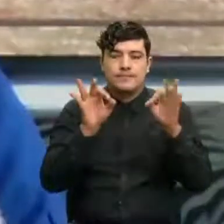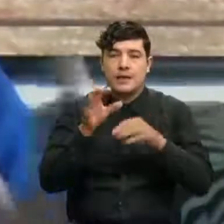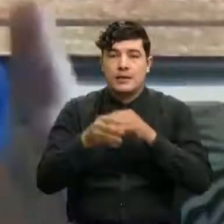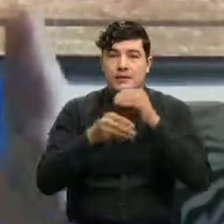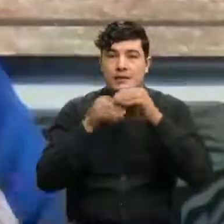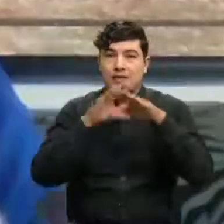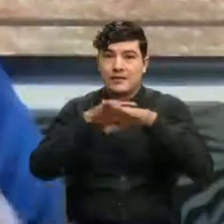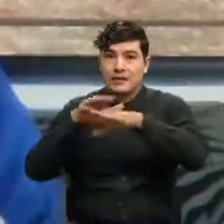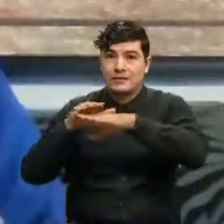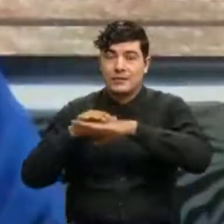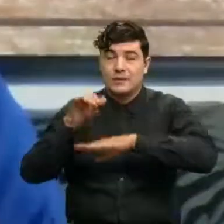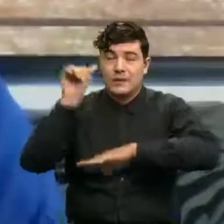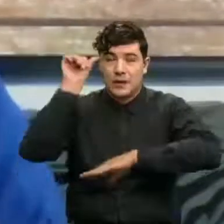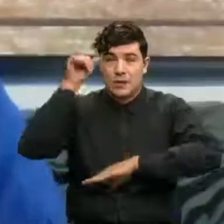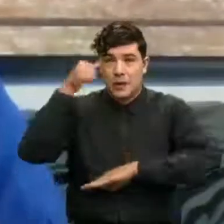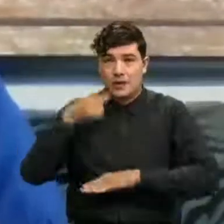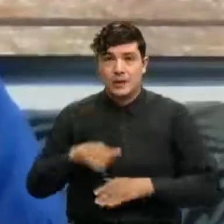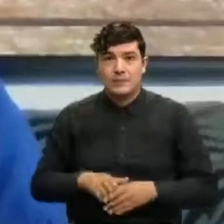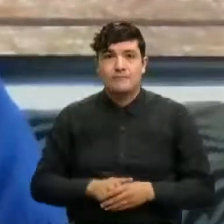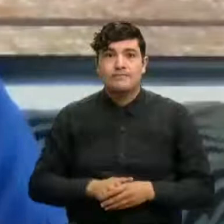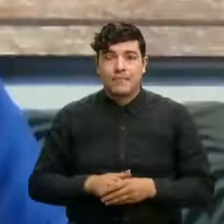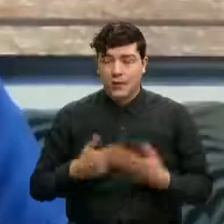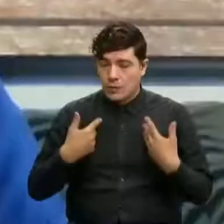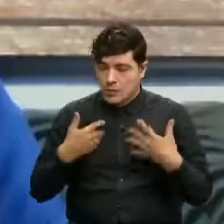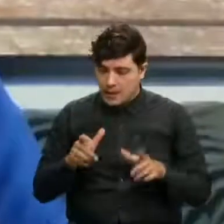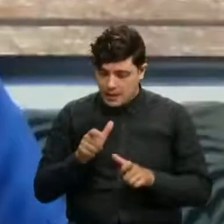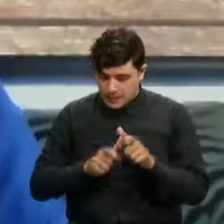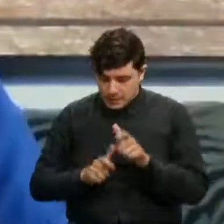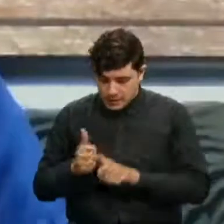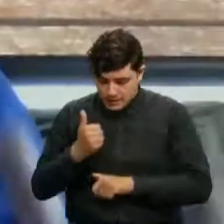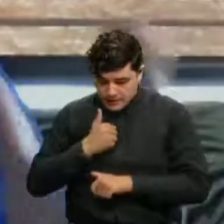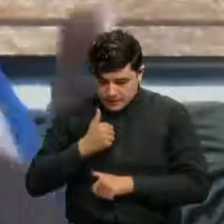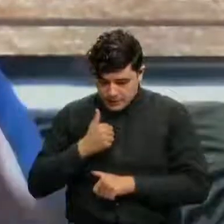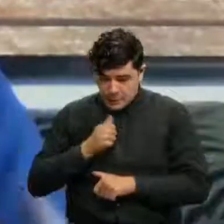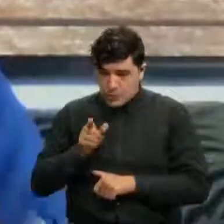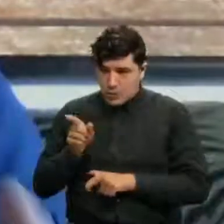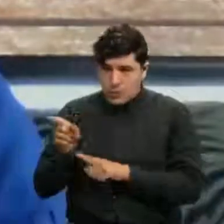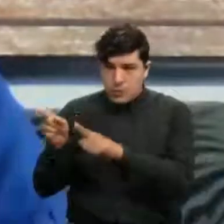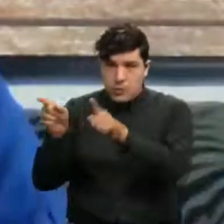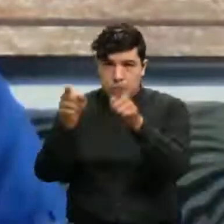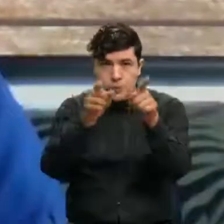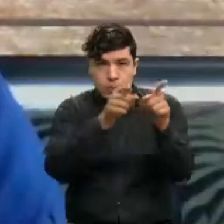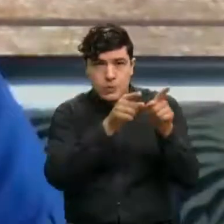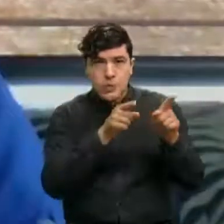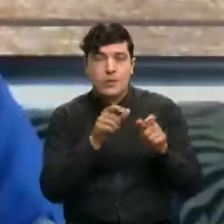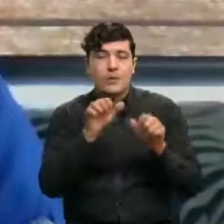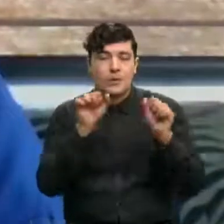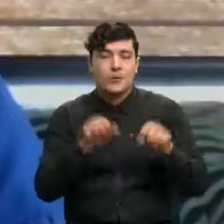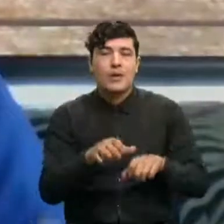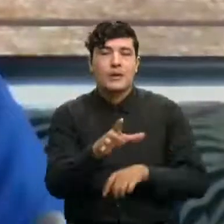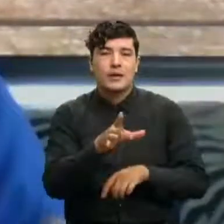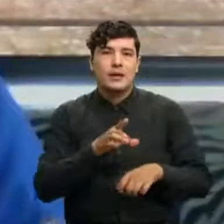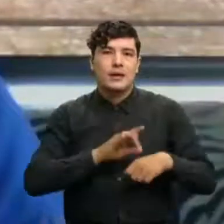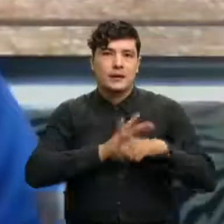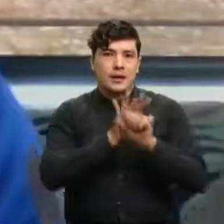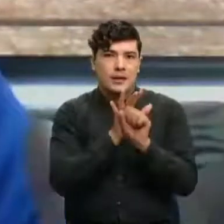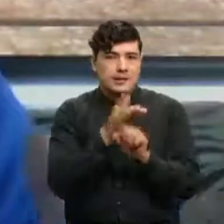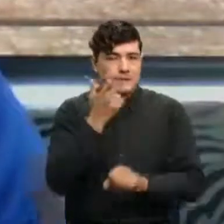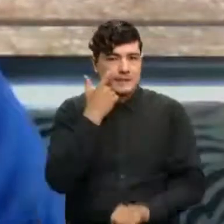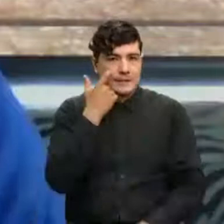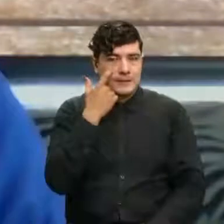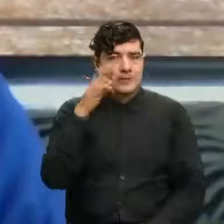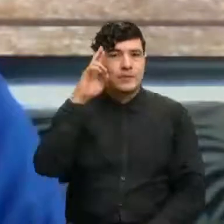enfermar, cualquiera de nosotros puede necesitar una cama de cuidados intensivos, y todo lo que está ocurriendo a nivel del país lo que está haciendo